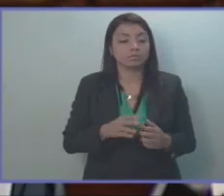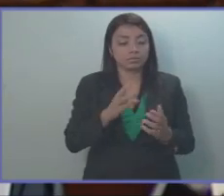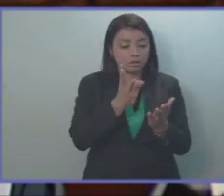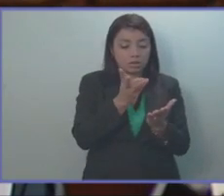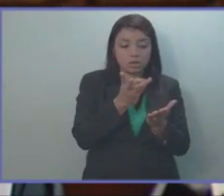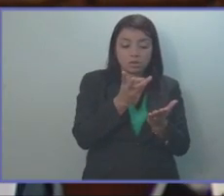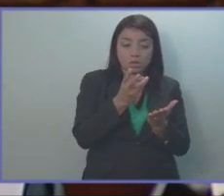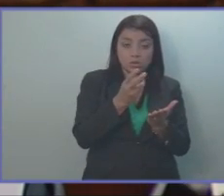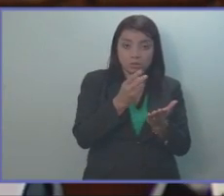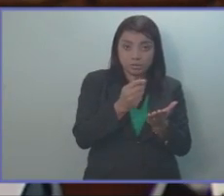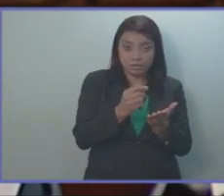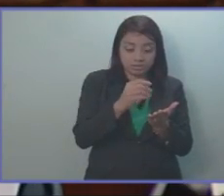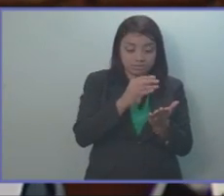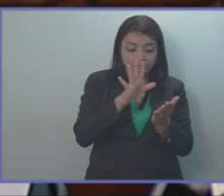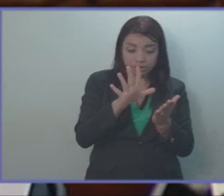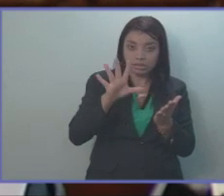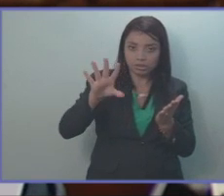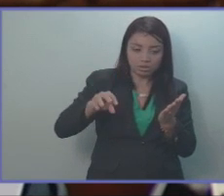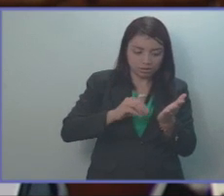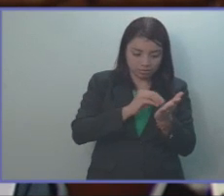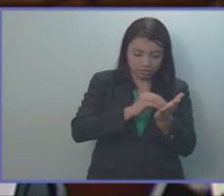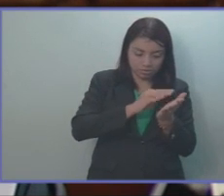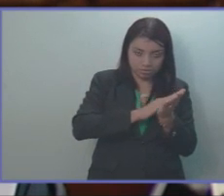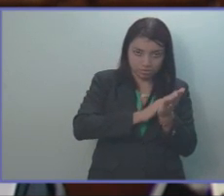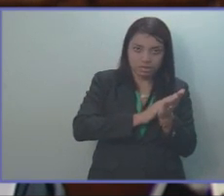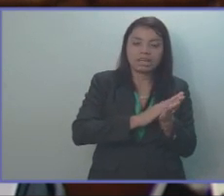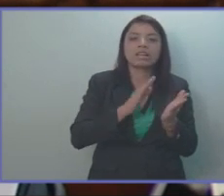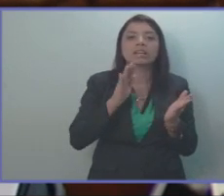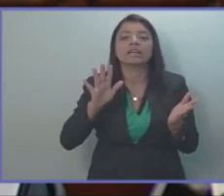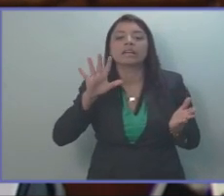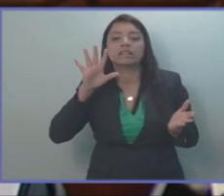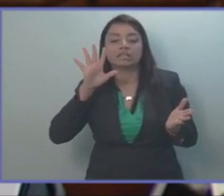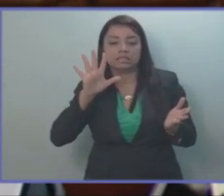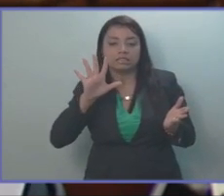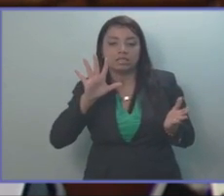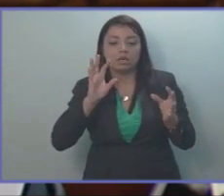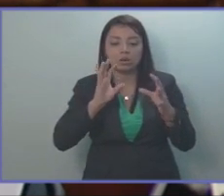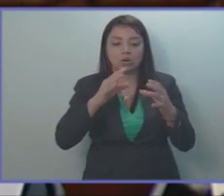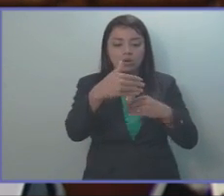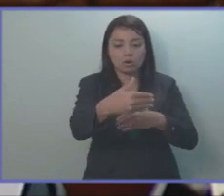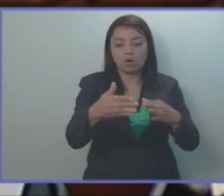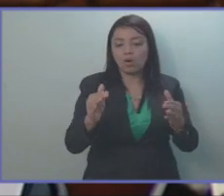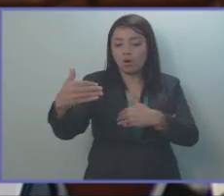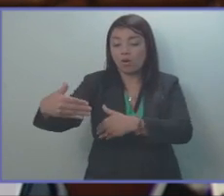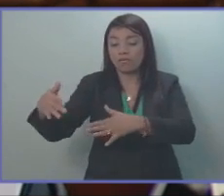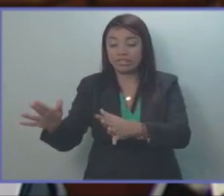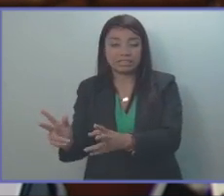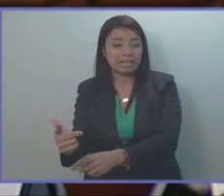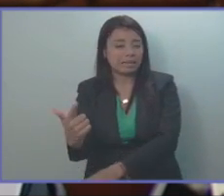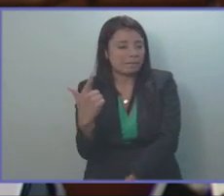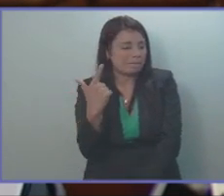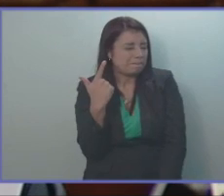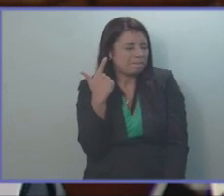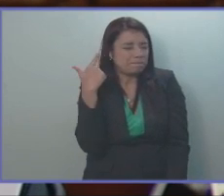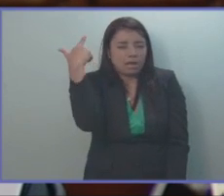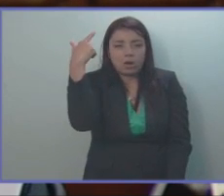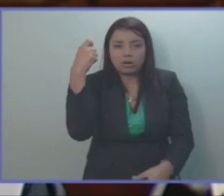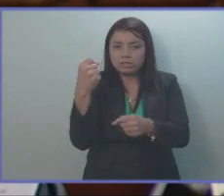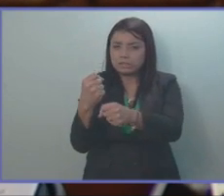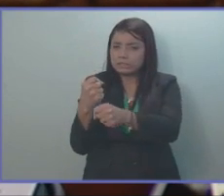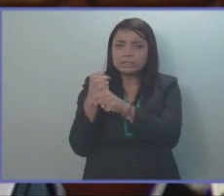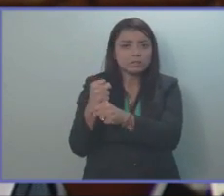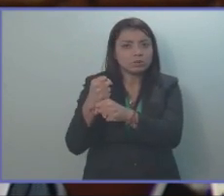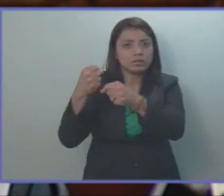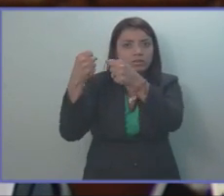Cinco centros de máxima seguridad. Artículo 5. Sustitúyase el artículo 79 por